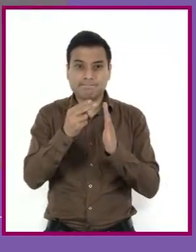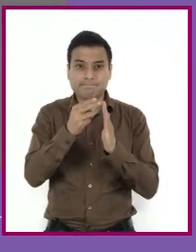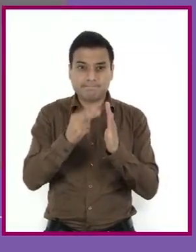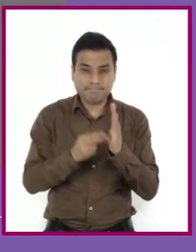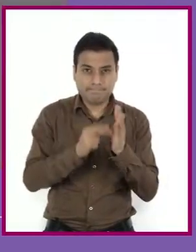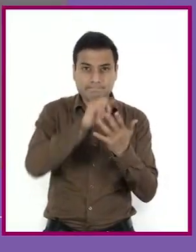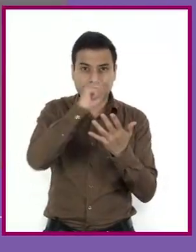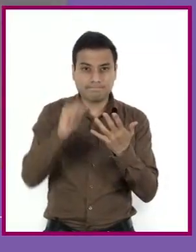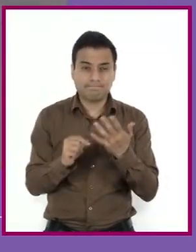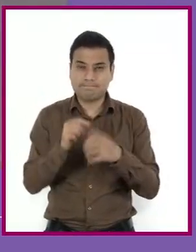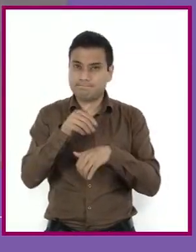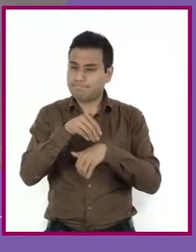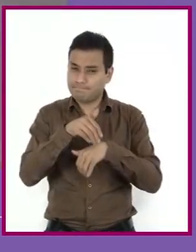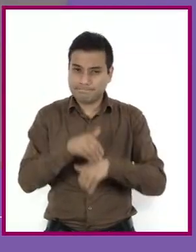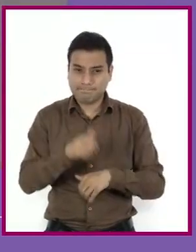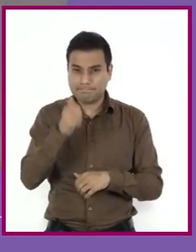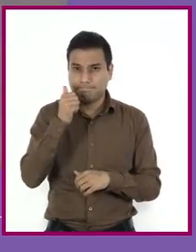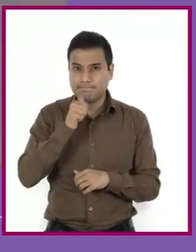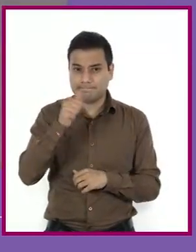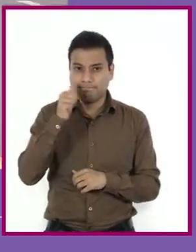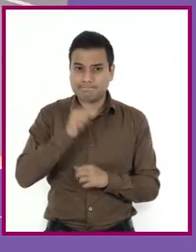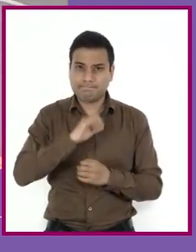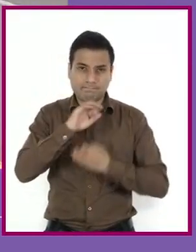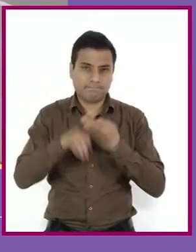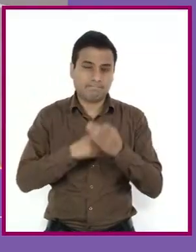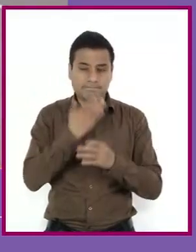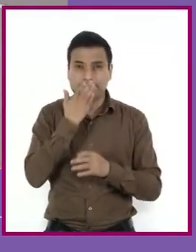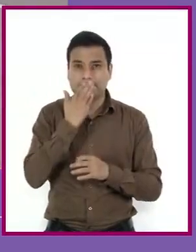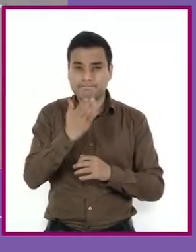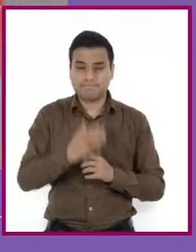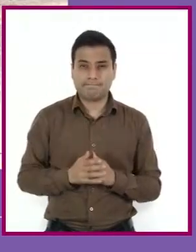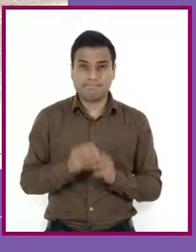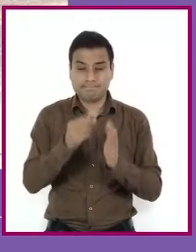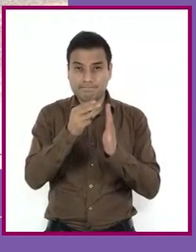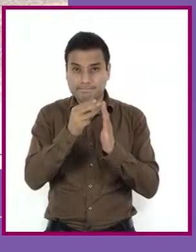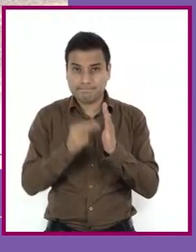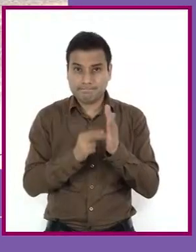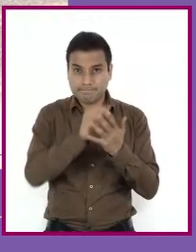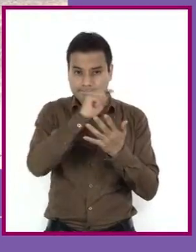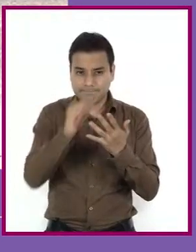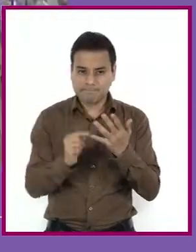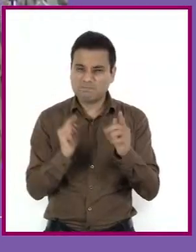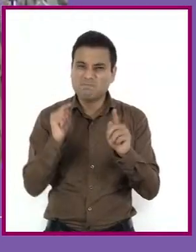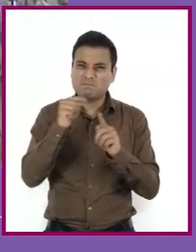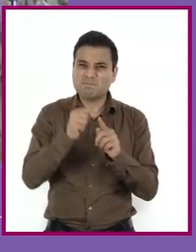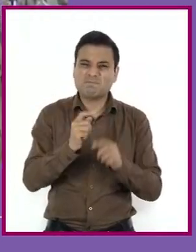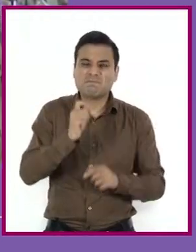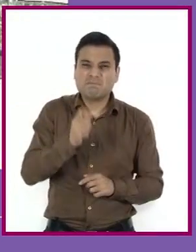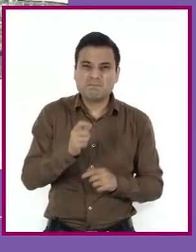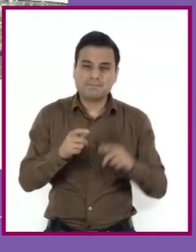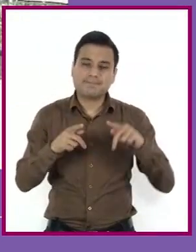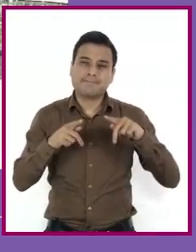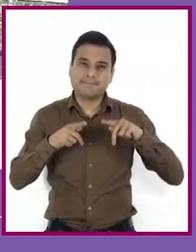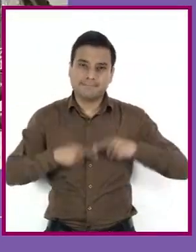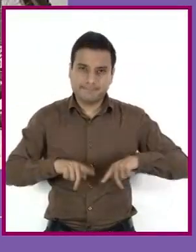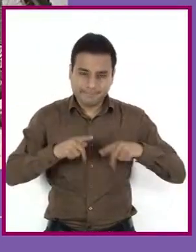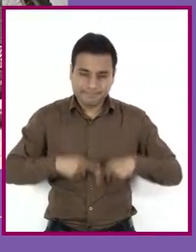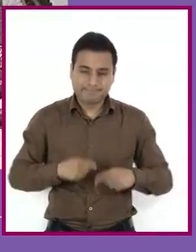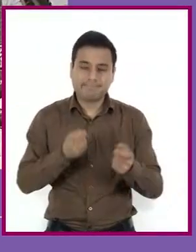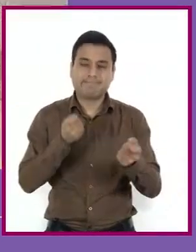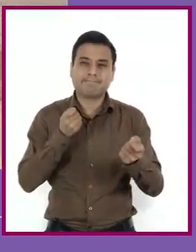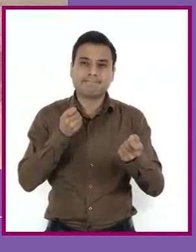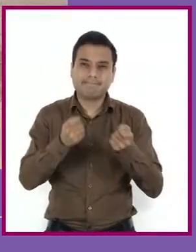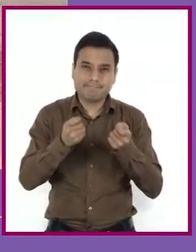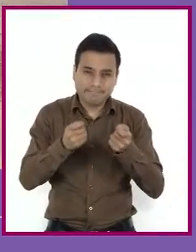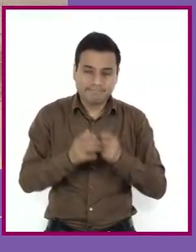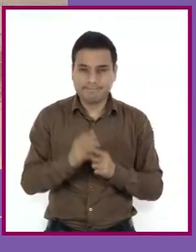seguir y respetar para regular la convivencia. Estas normas tienen como finalidad regular, orientar,